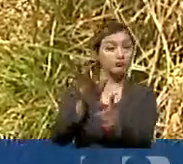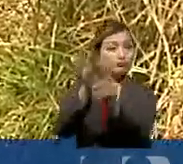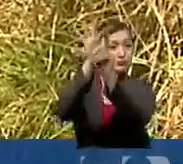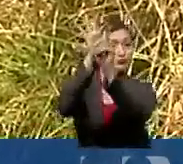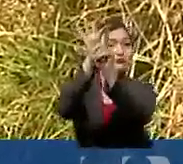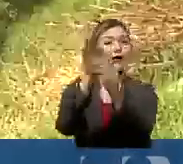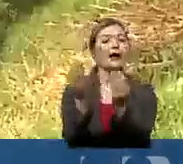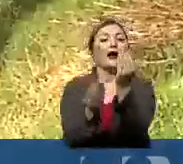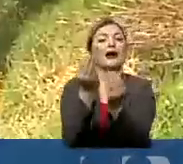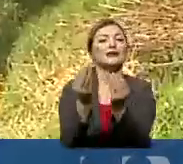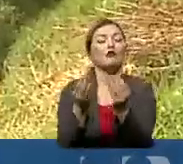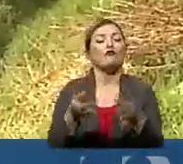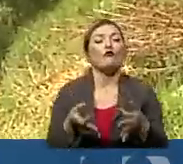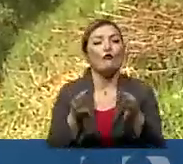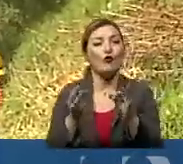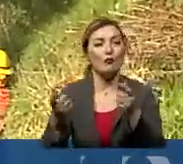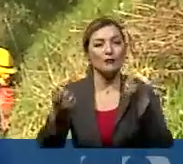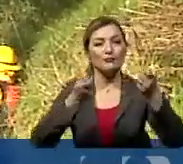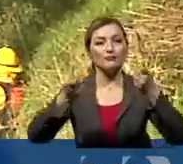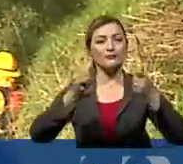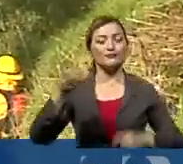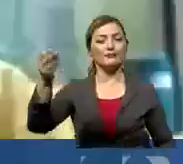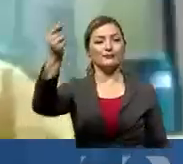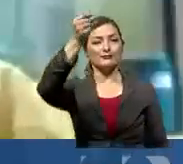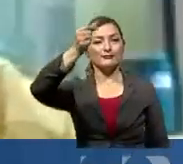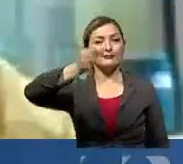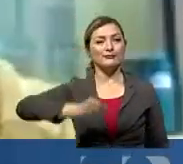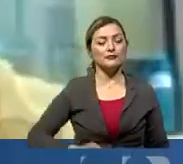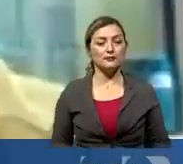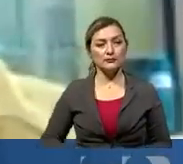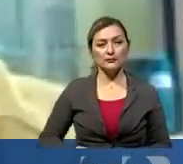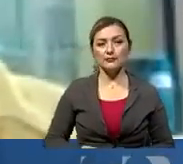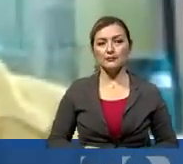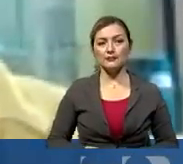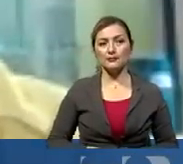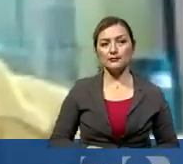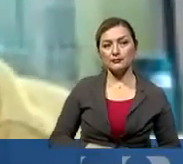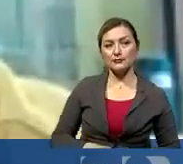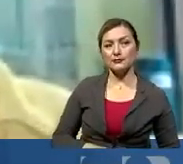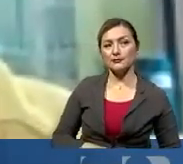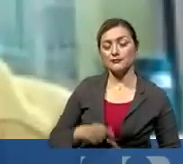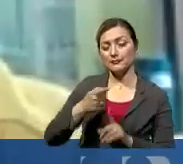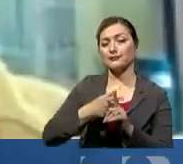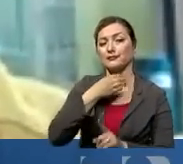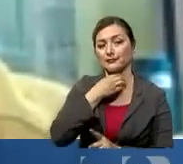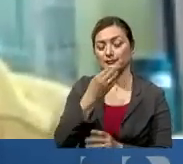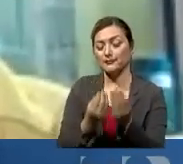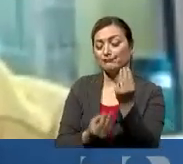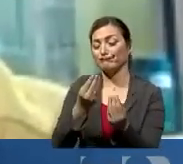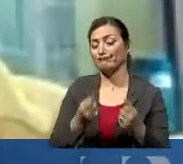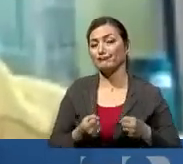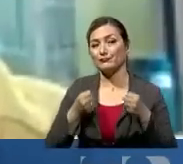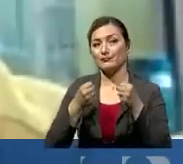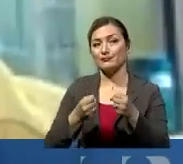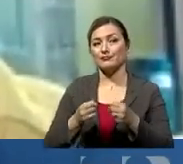que ha implementado algunos mecanismos para actuar con mayor rapidez. Agosto principalmente hemos tenido gran incidencia en incendios forestales. Nosotros